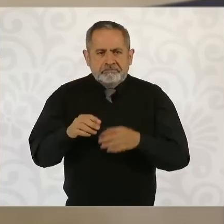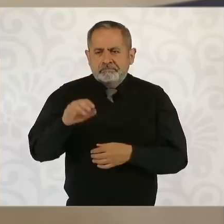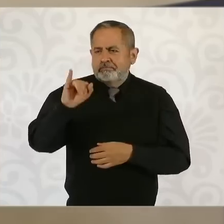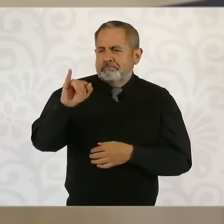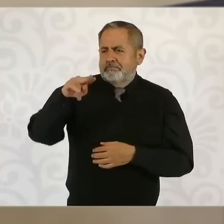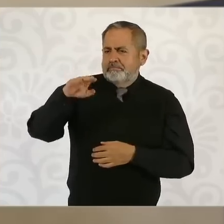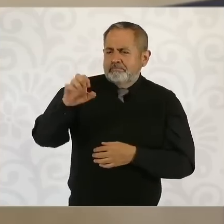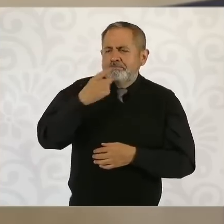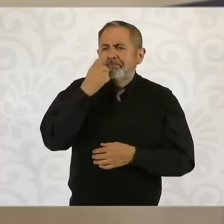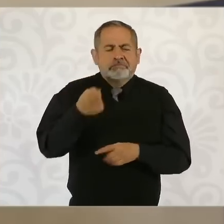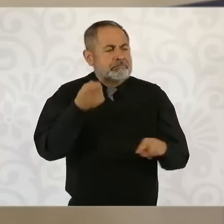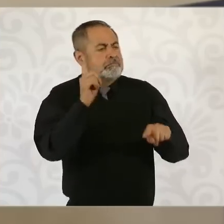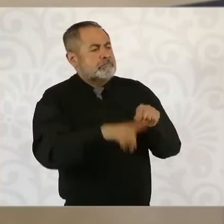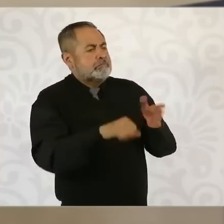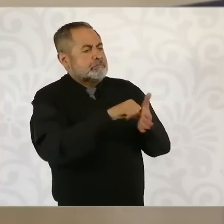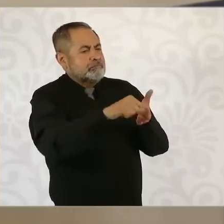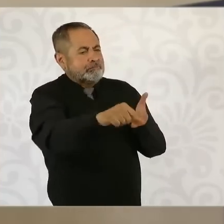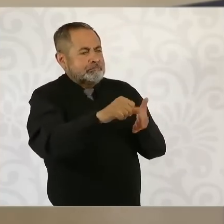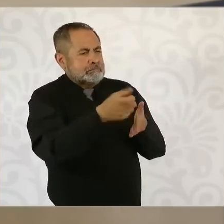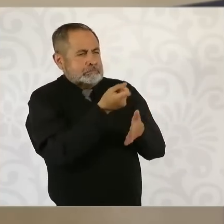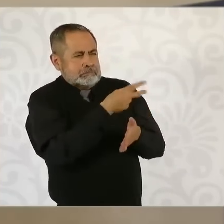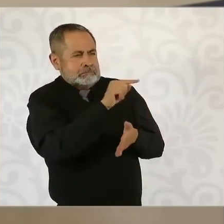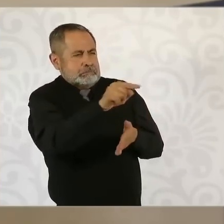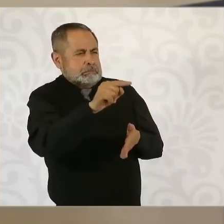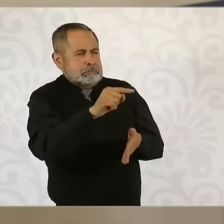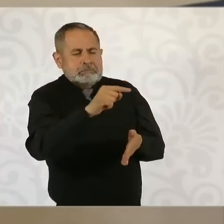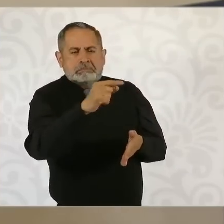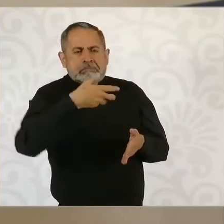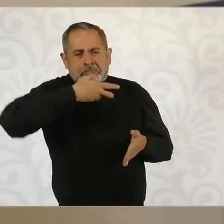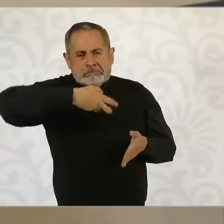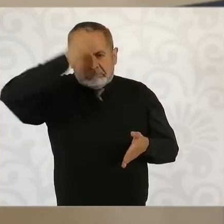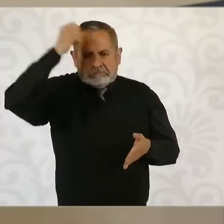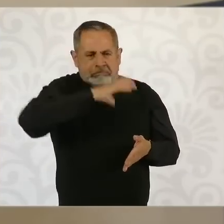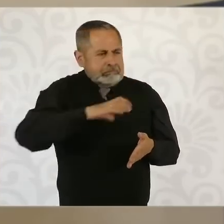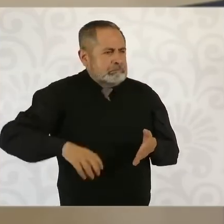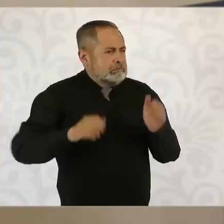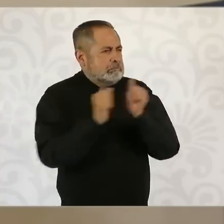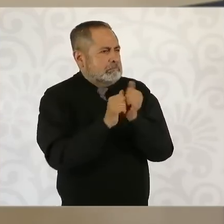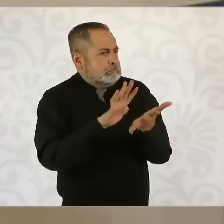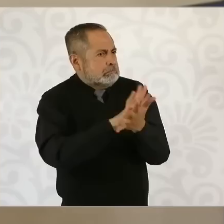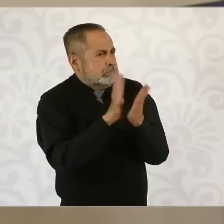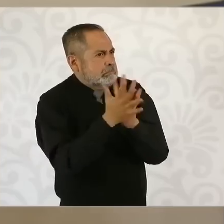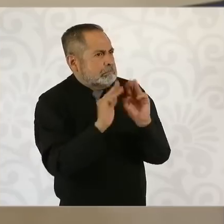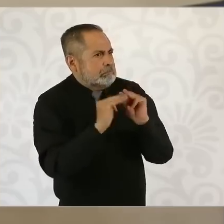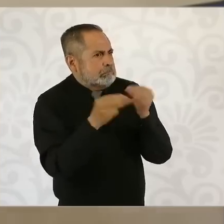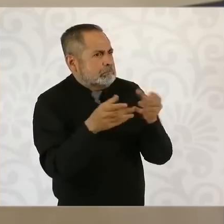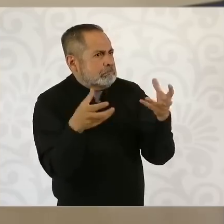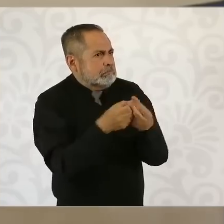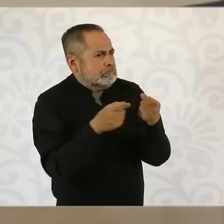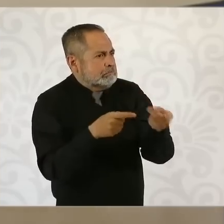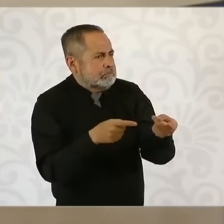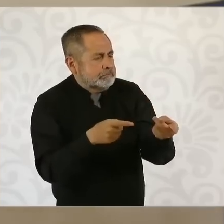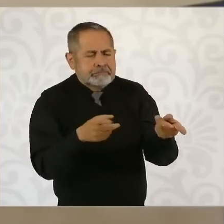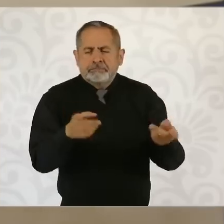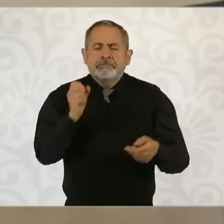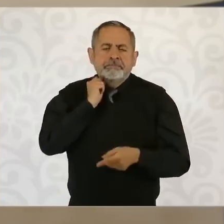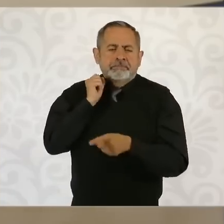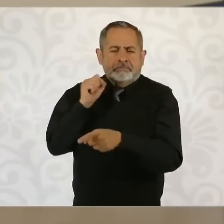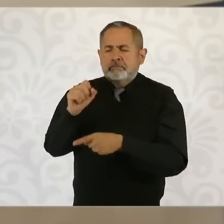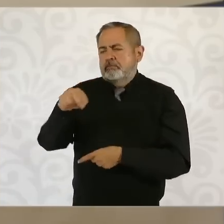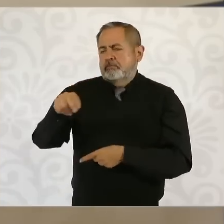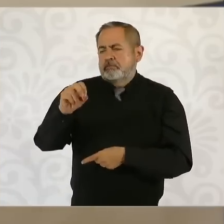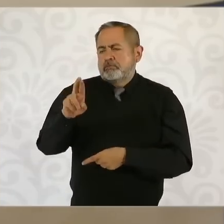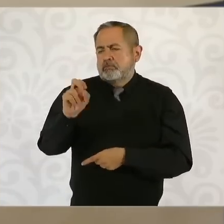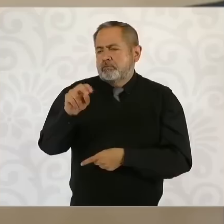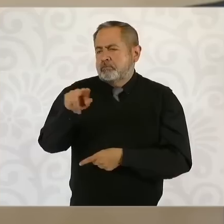inhabilitación o eliminación de los llamados narcocandidatos. Ayer nos decía el presidente del Senado, bueno, el presidente de la permanente Noroña, de que